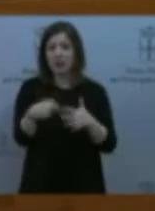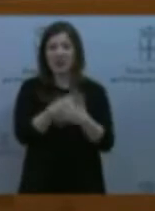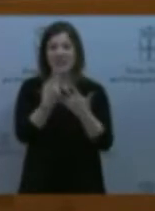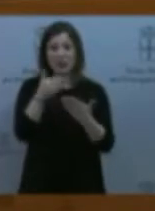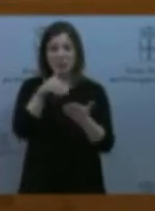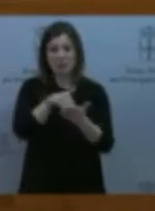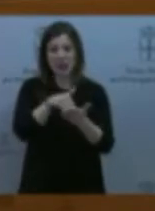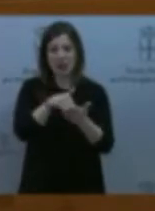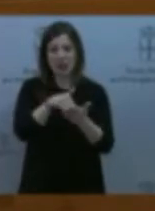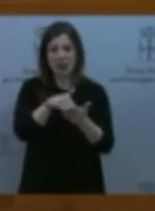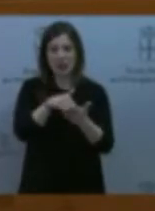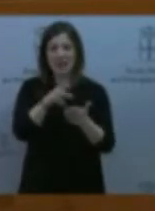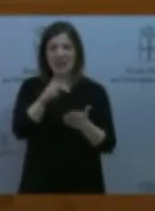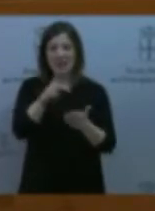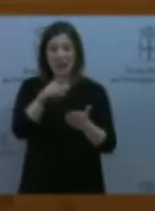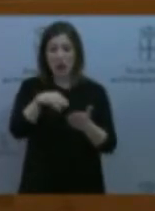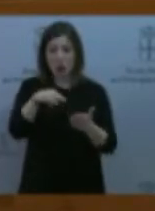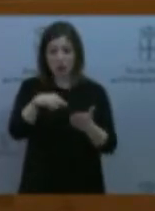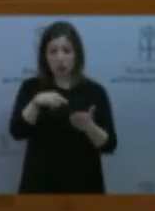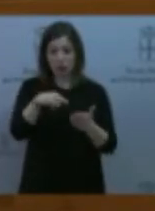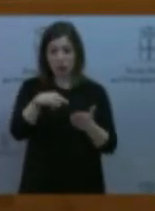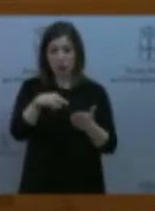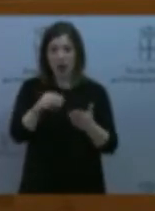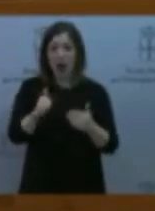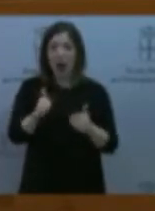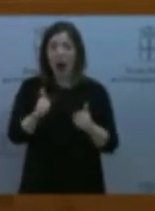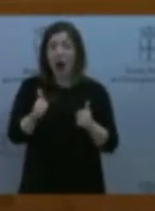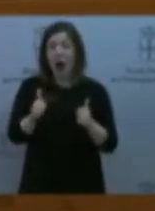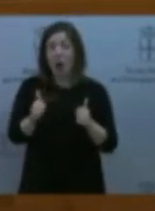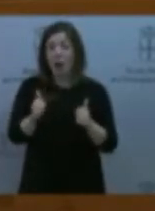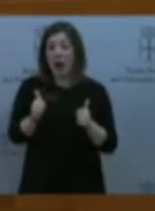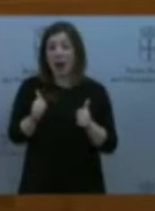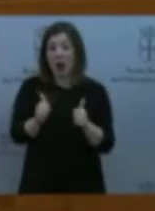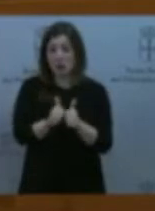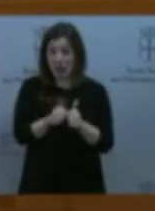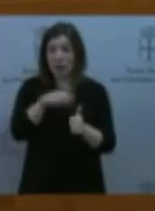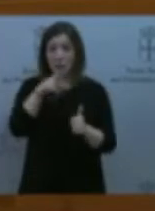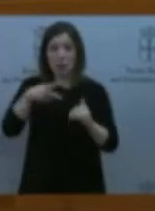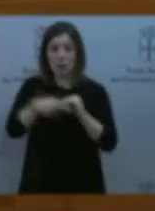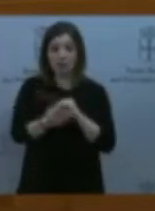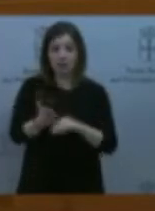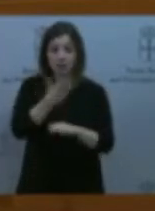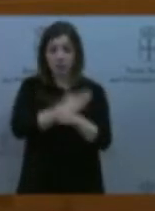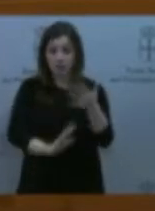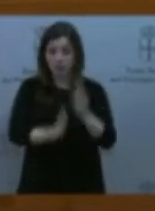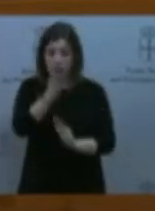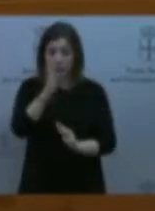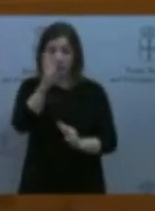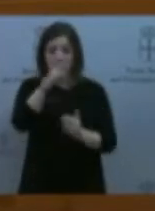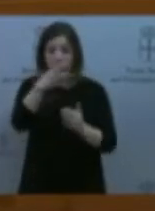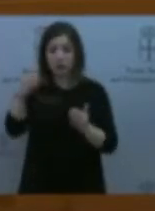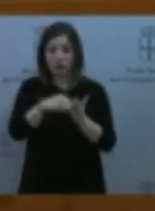auxiliares para prevención de incendios, 4.300 al año de media, y suponen